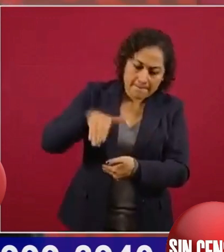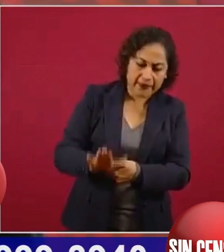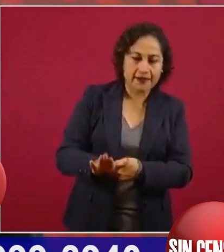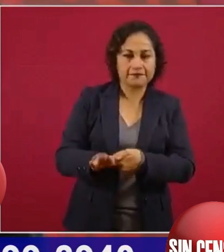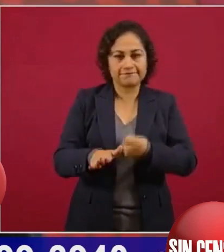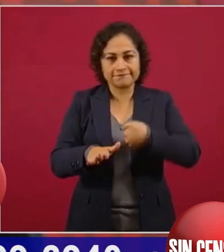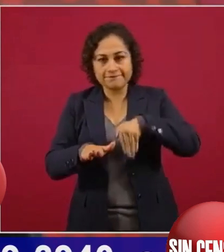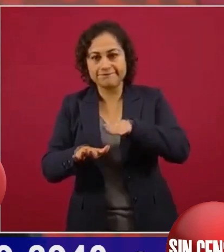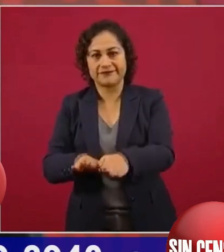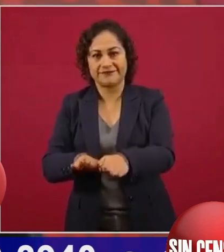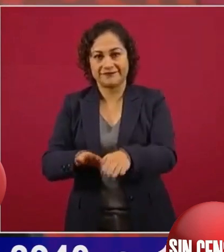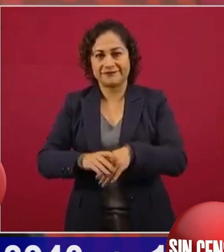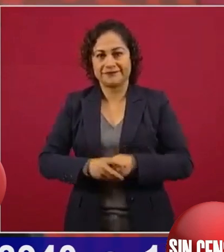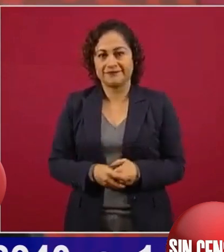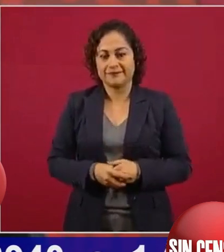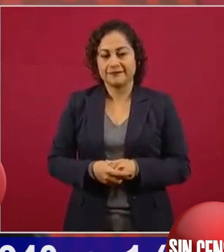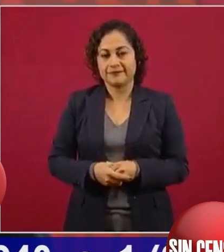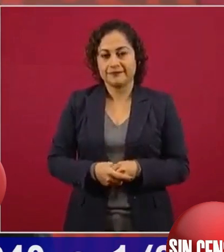porque